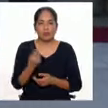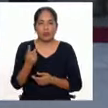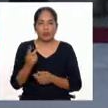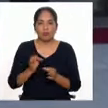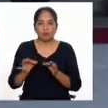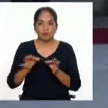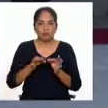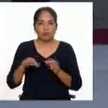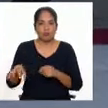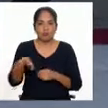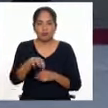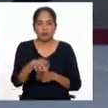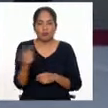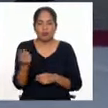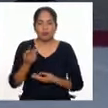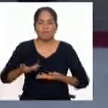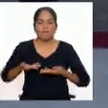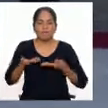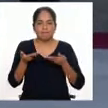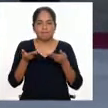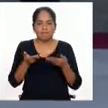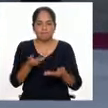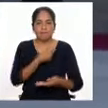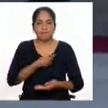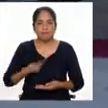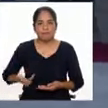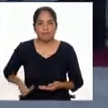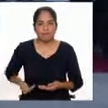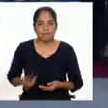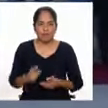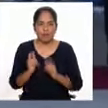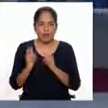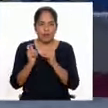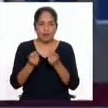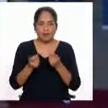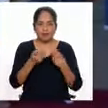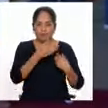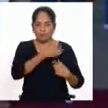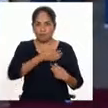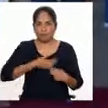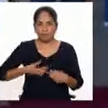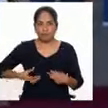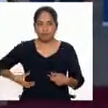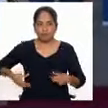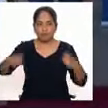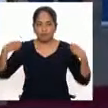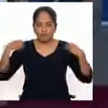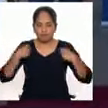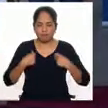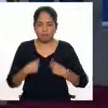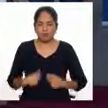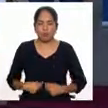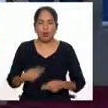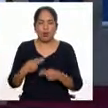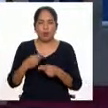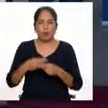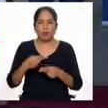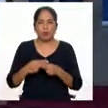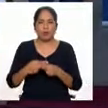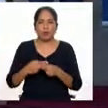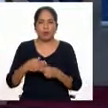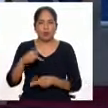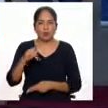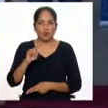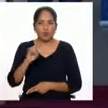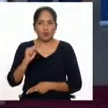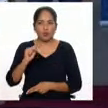Ashaninka, le hacen la entrega a la presidenta de la República una túnica completa conocida como Kushma. Además,